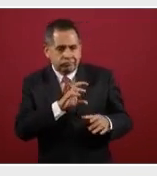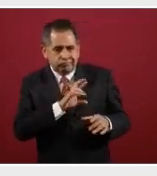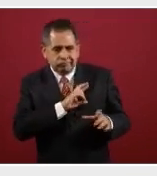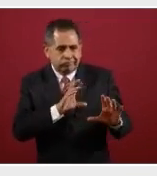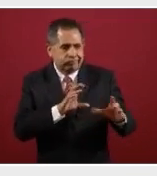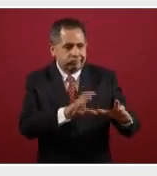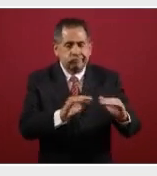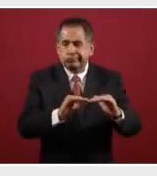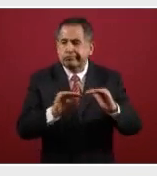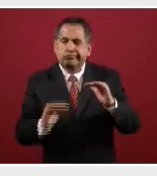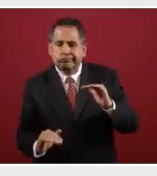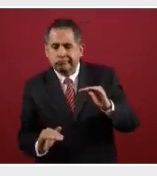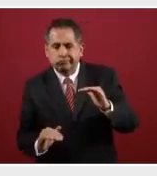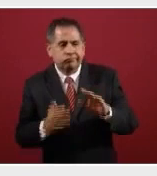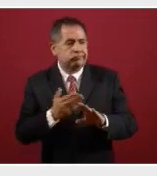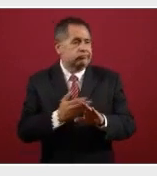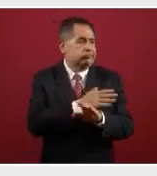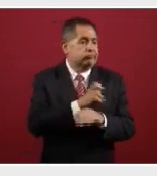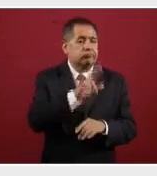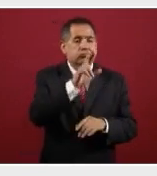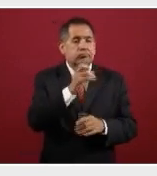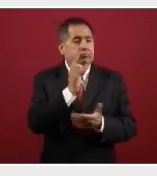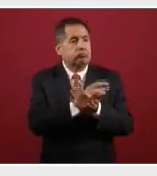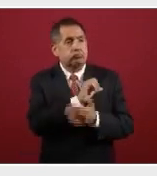desigualdades regionales y entre productores.